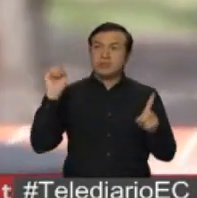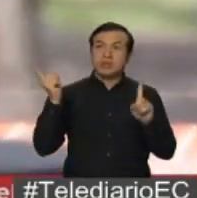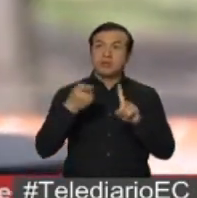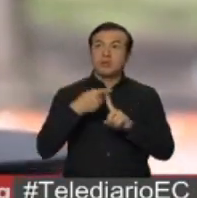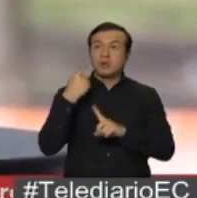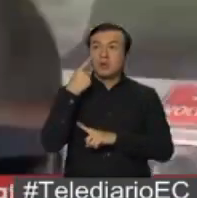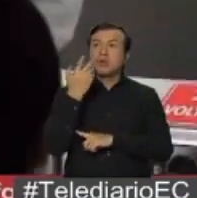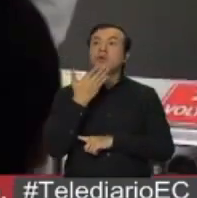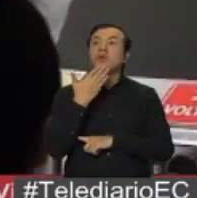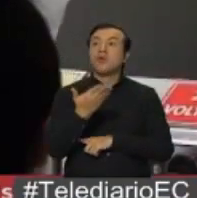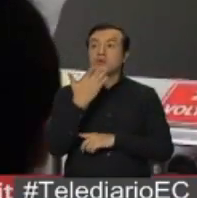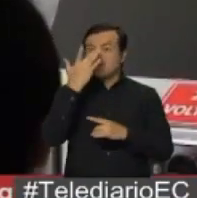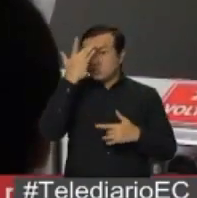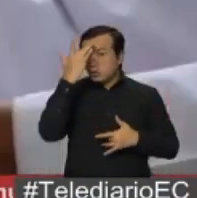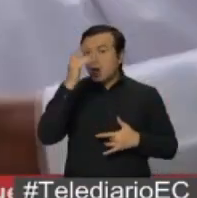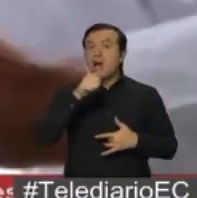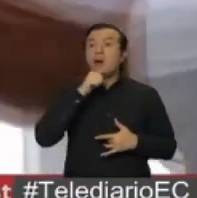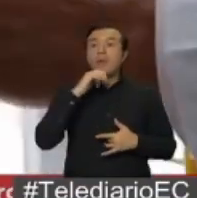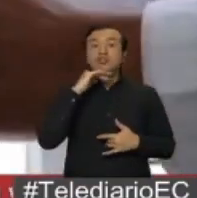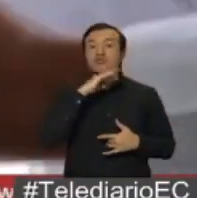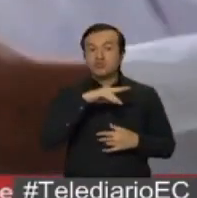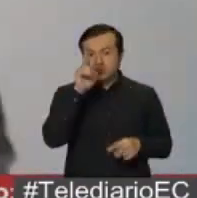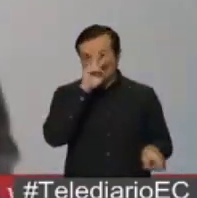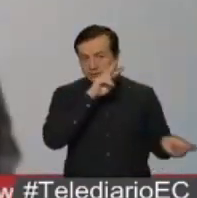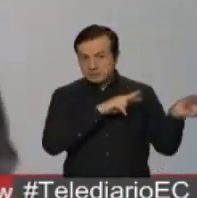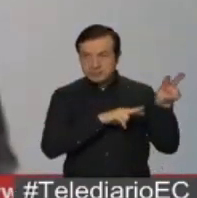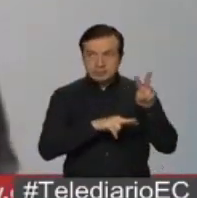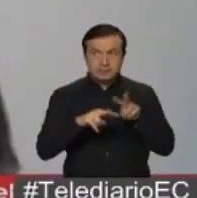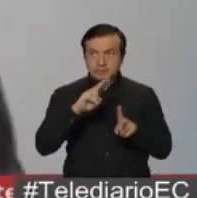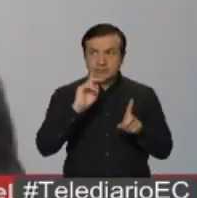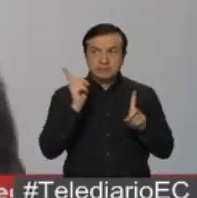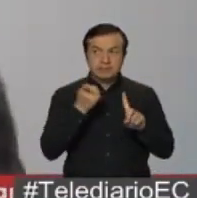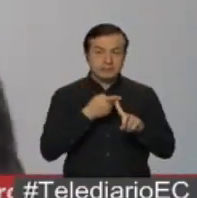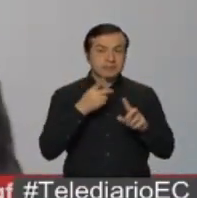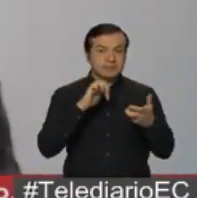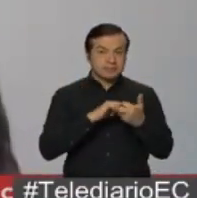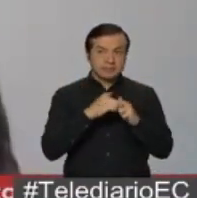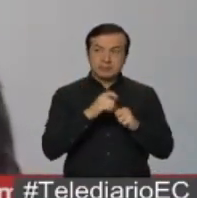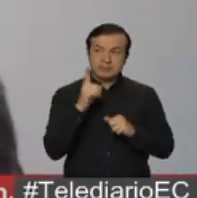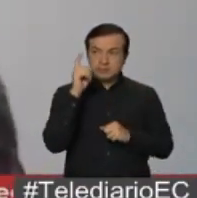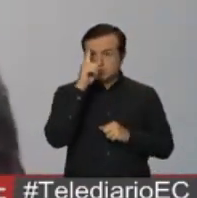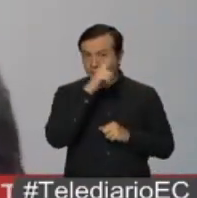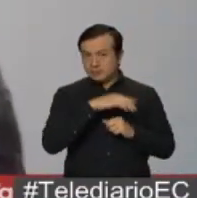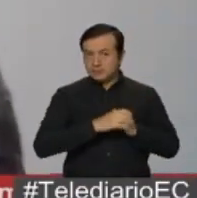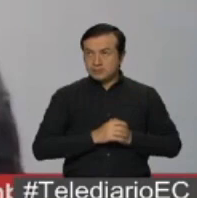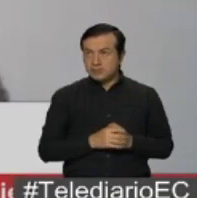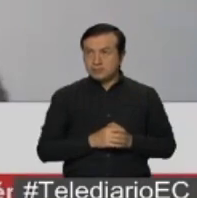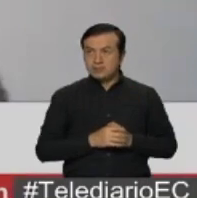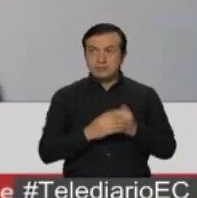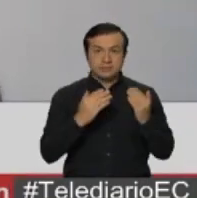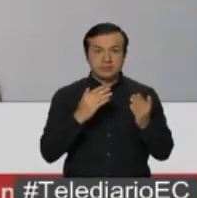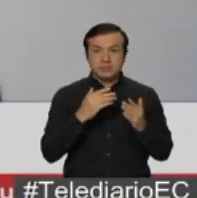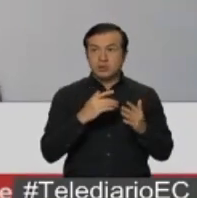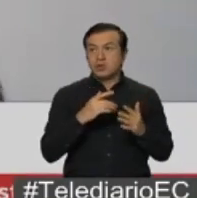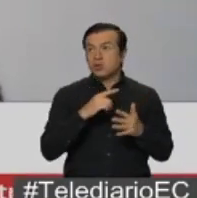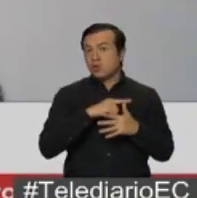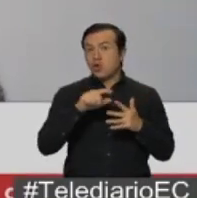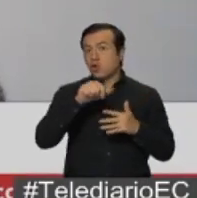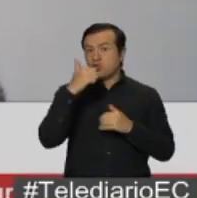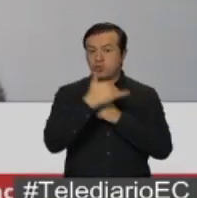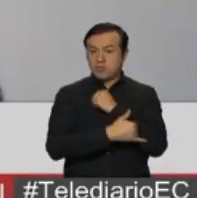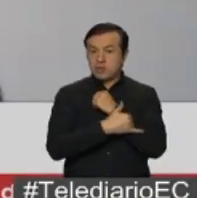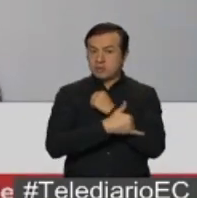paso será detectar el virus en las aguas contaminadas el gran problema de él comparado con otros países